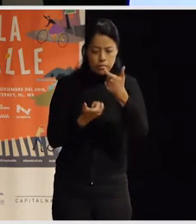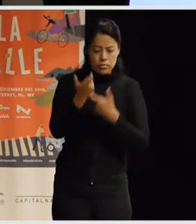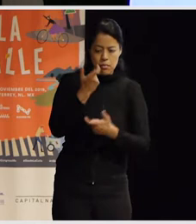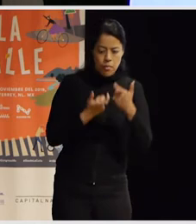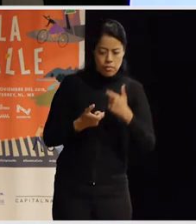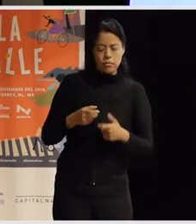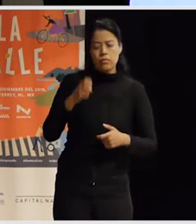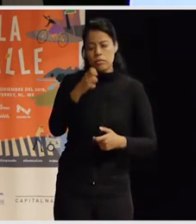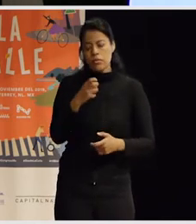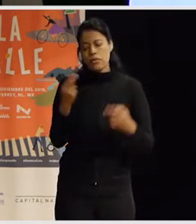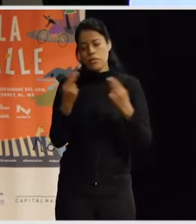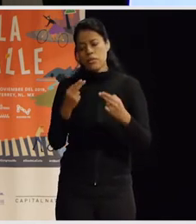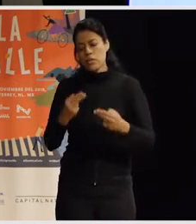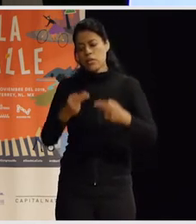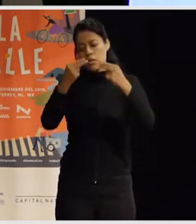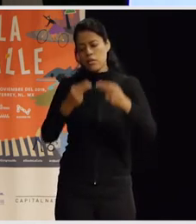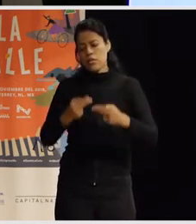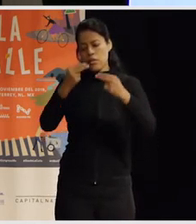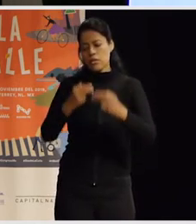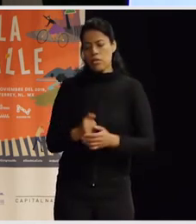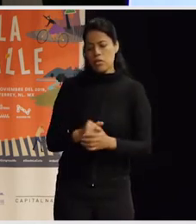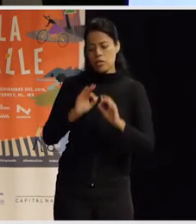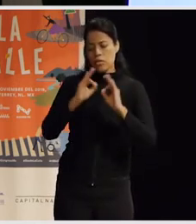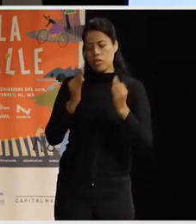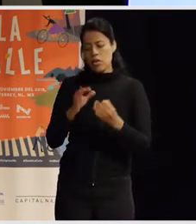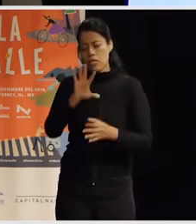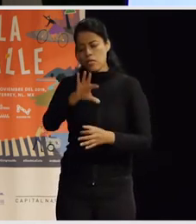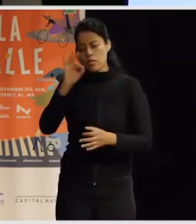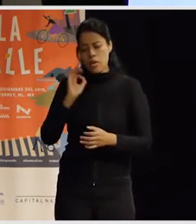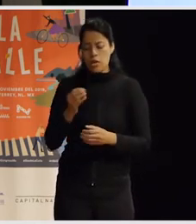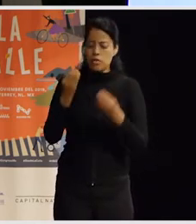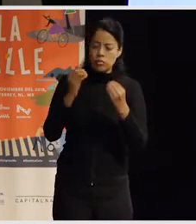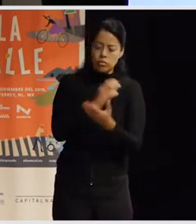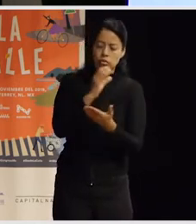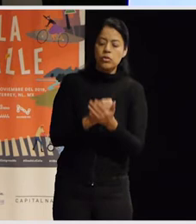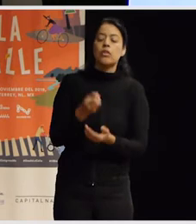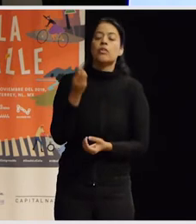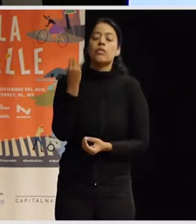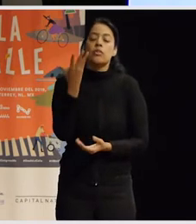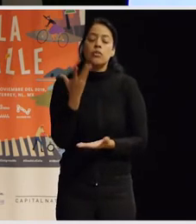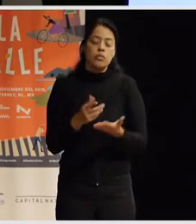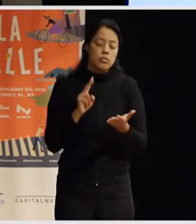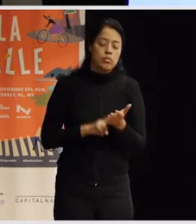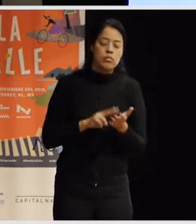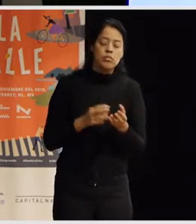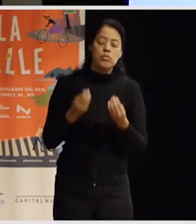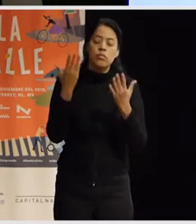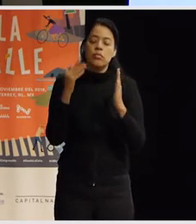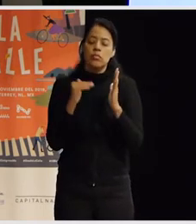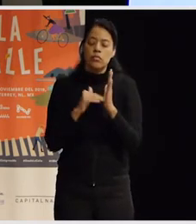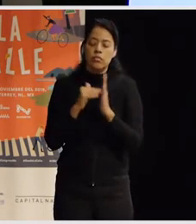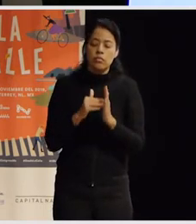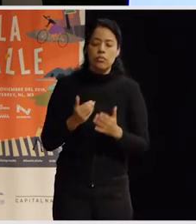elegir tu modelo de negocios el modelo de negocios más que los números porque muchas ciudades te dicen este cuánto me cuesta cuánto me cuesta cuántos millones y